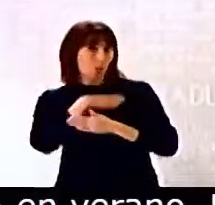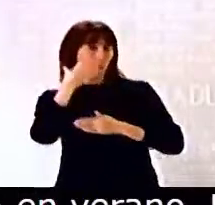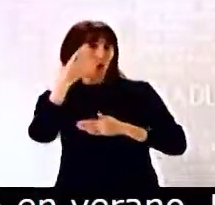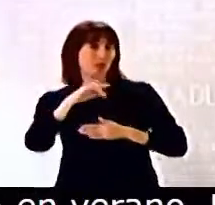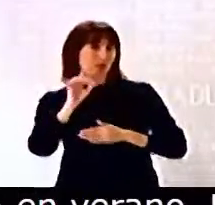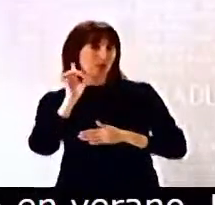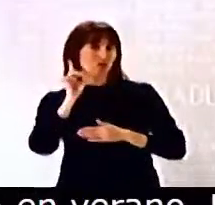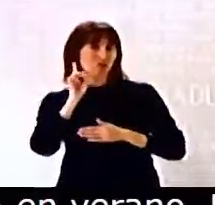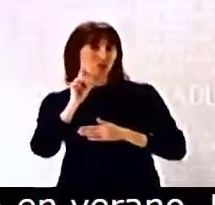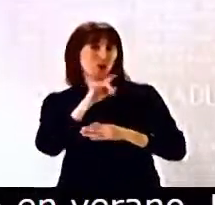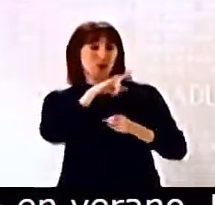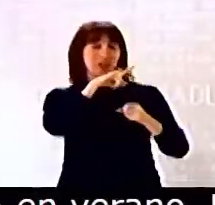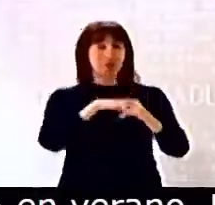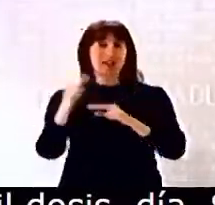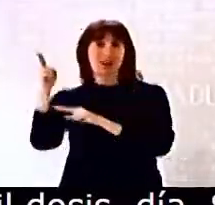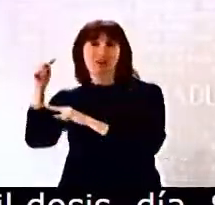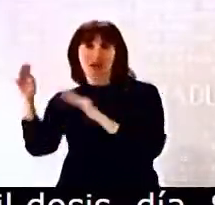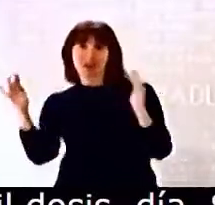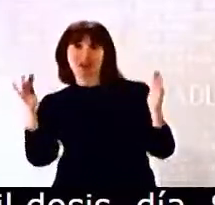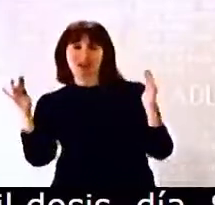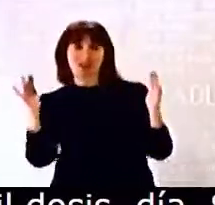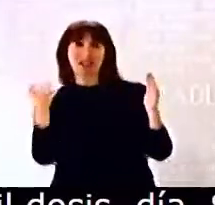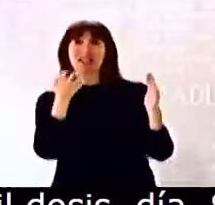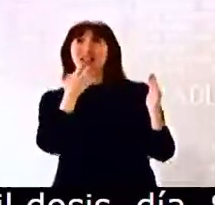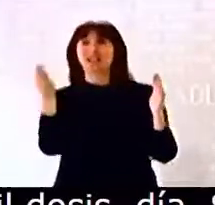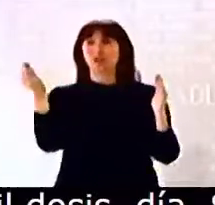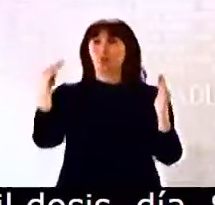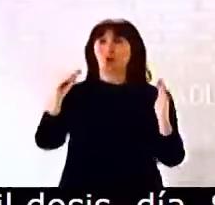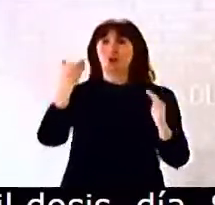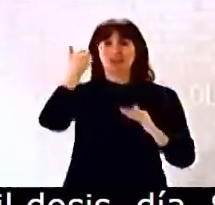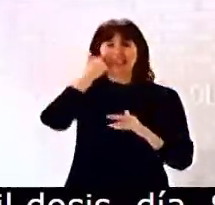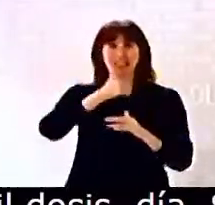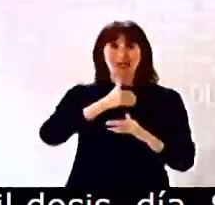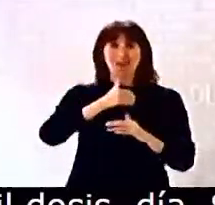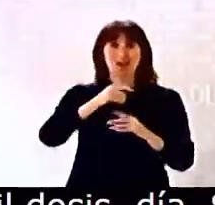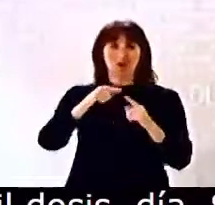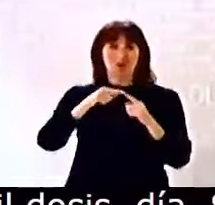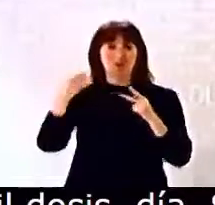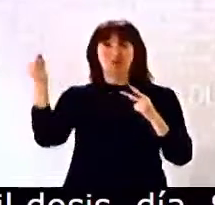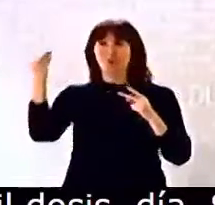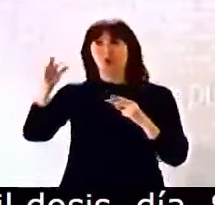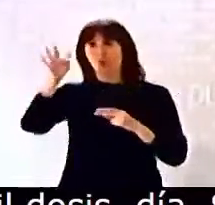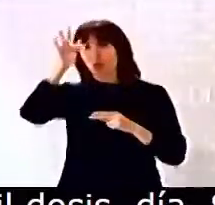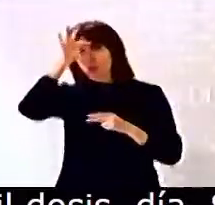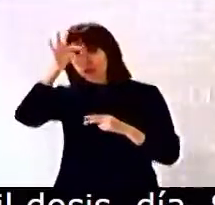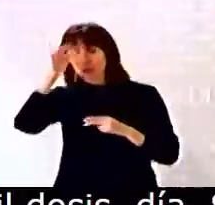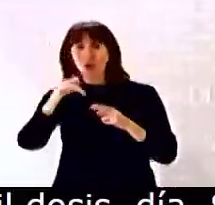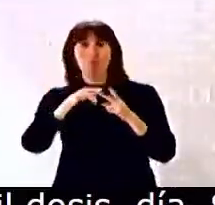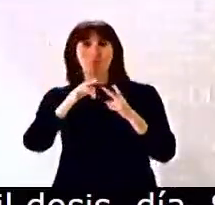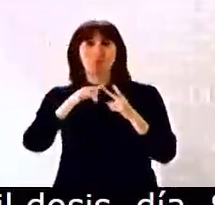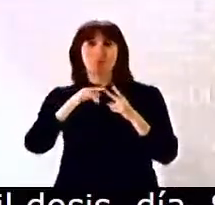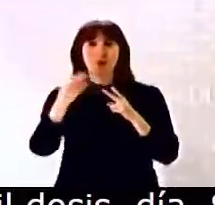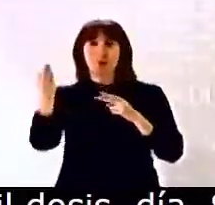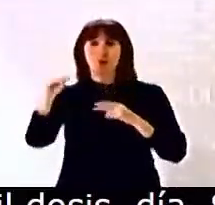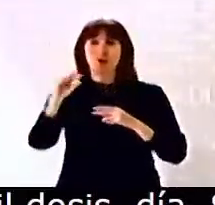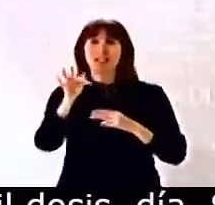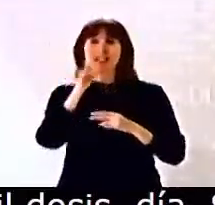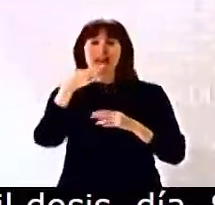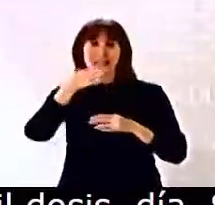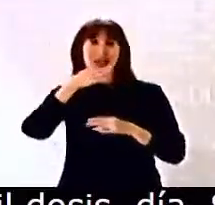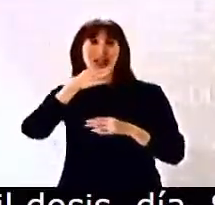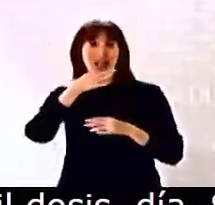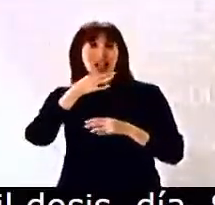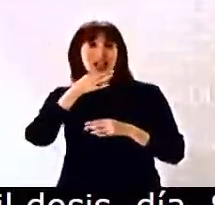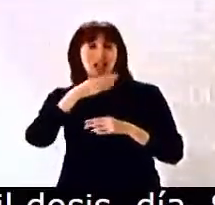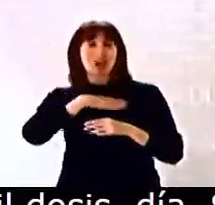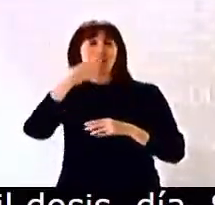solo administrada de lunes a viernes. Si le incrementamos los sábados, le incrementamos los domingos y le incrementamos las tardes, nos podemos